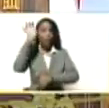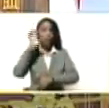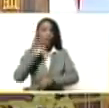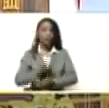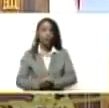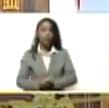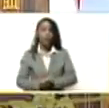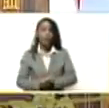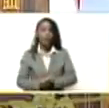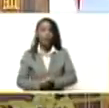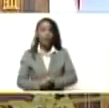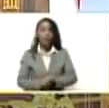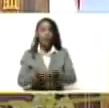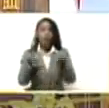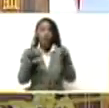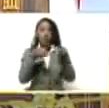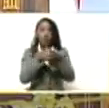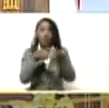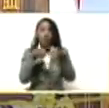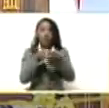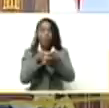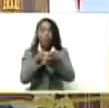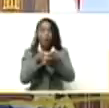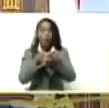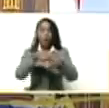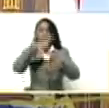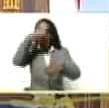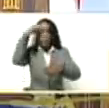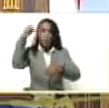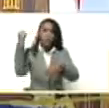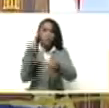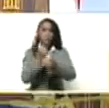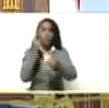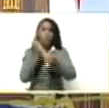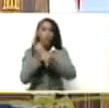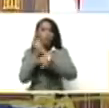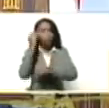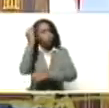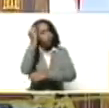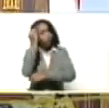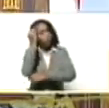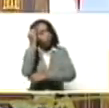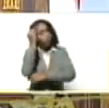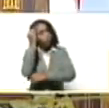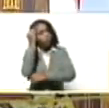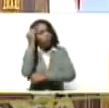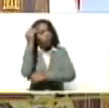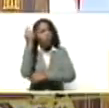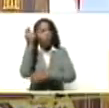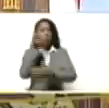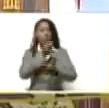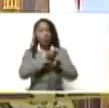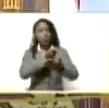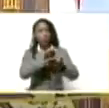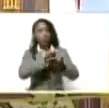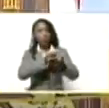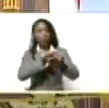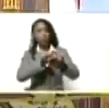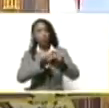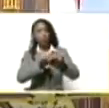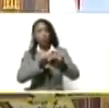que en este caso en las que me refiero las condiciones objetivas del deterioro de los servicios